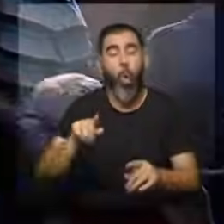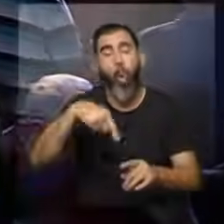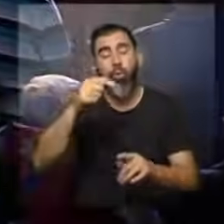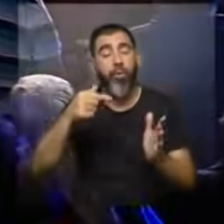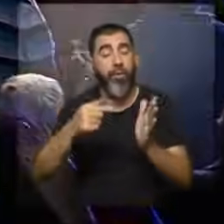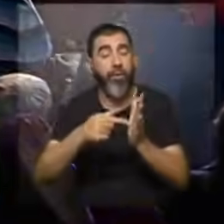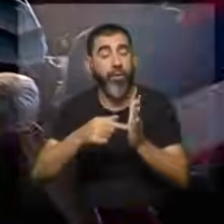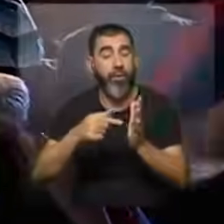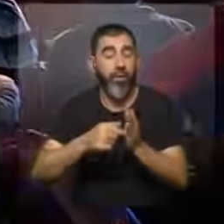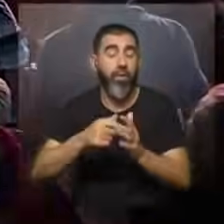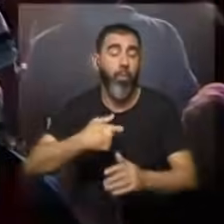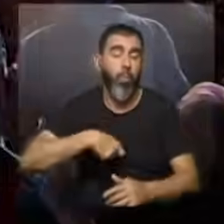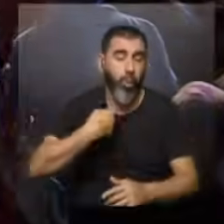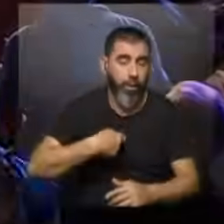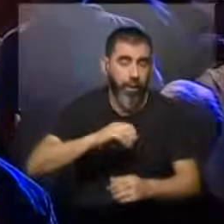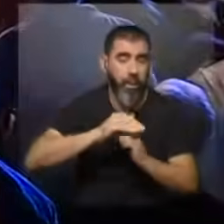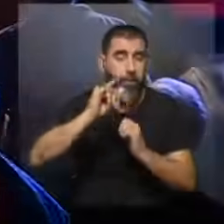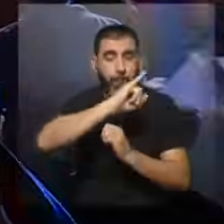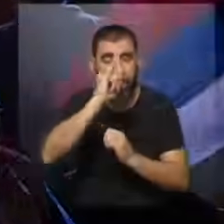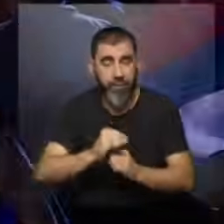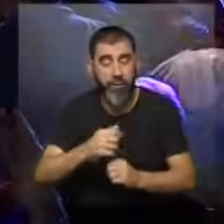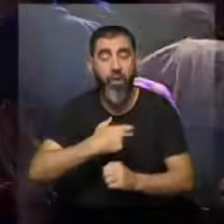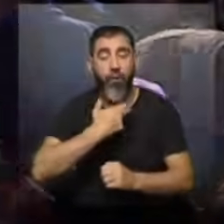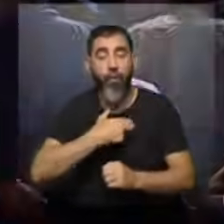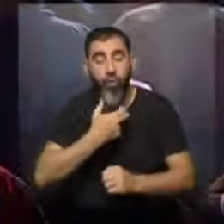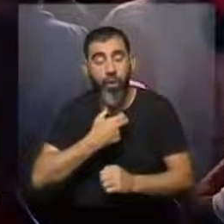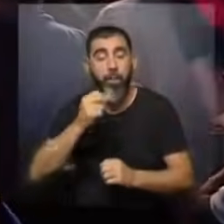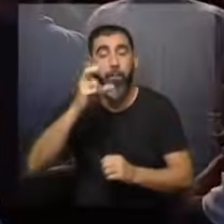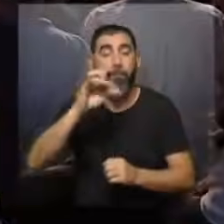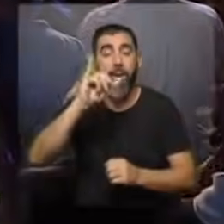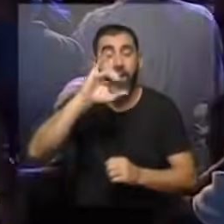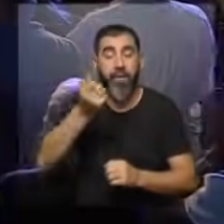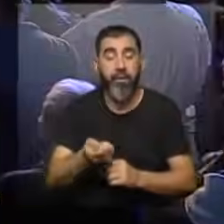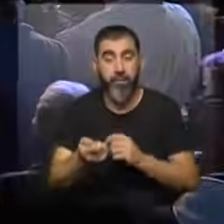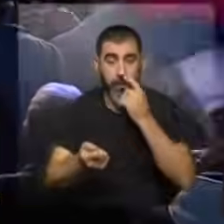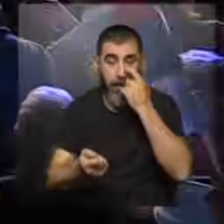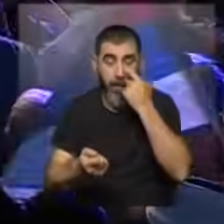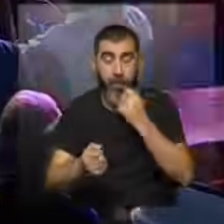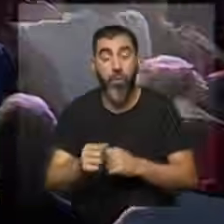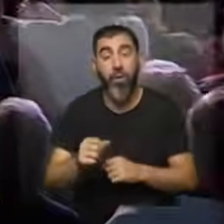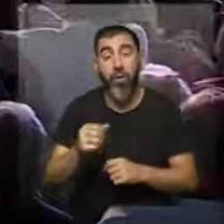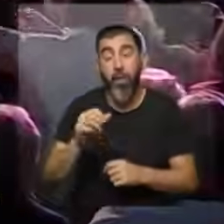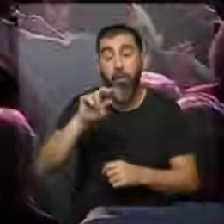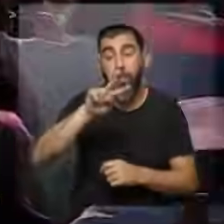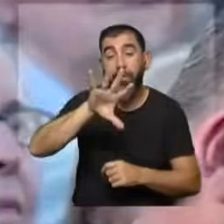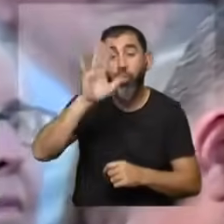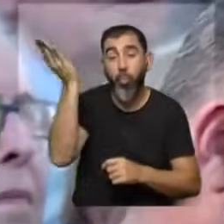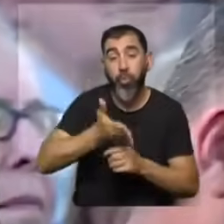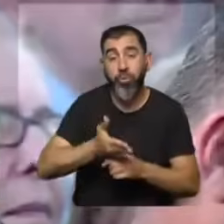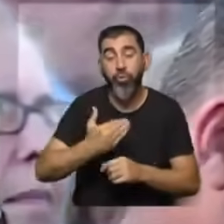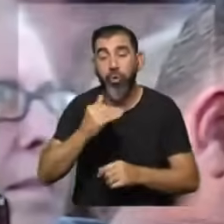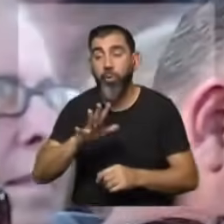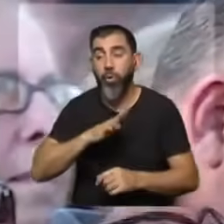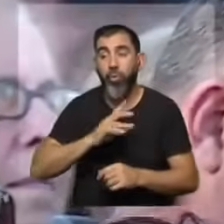dirigentes como José Mujica Daniel Martínez Óscar Andrade y Fernando Pereira en tanto uno de cada cuatro frenteamplistas no tiene